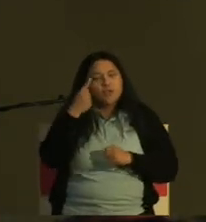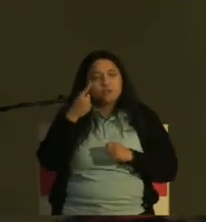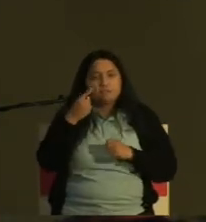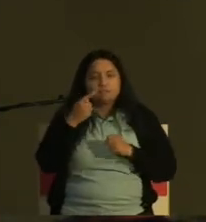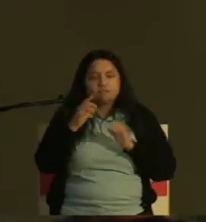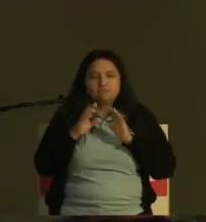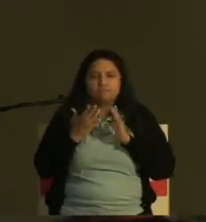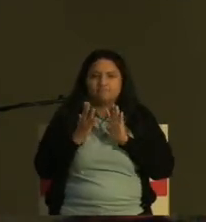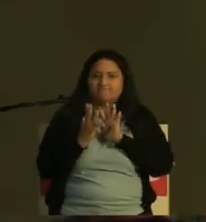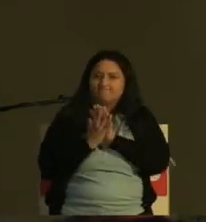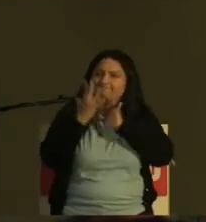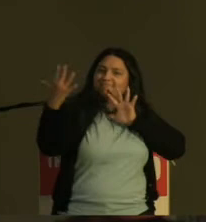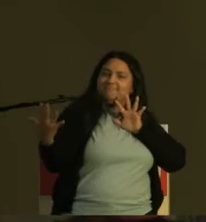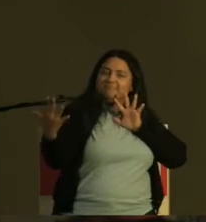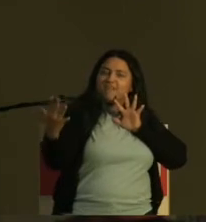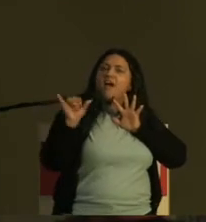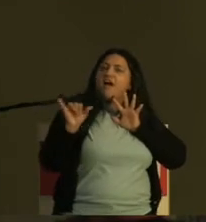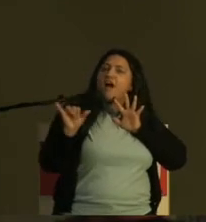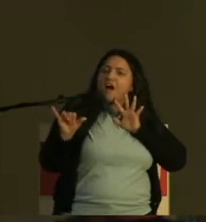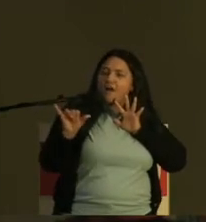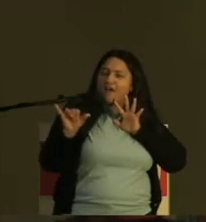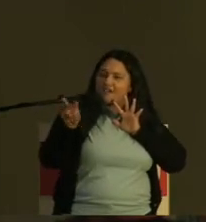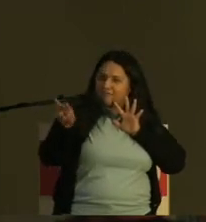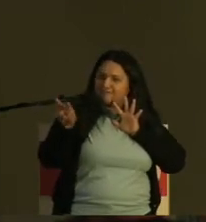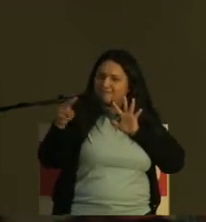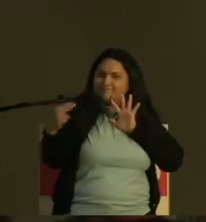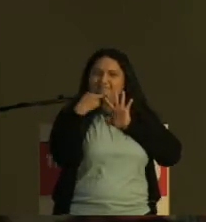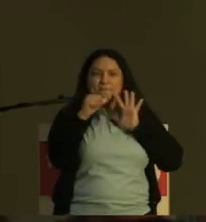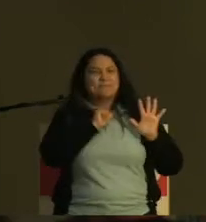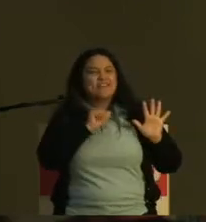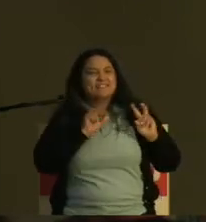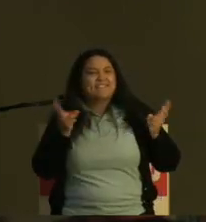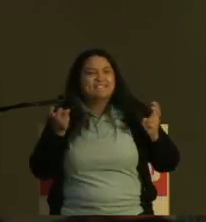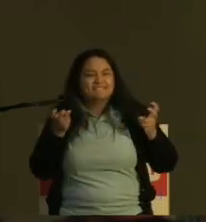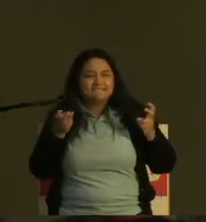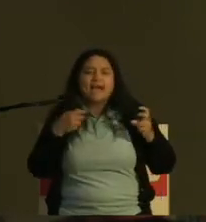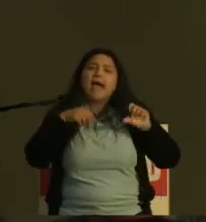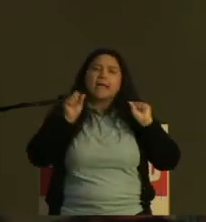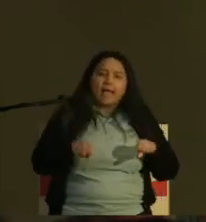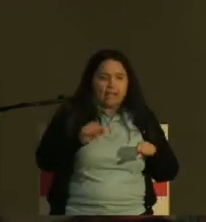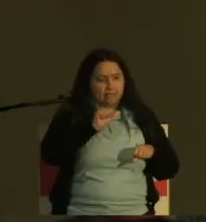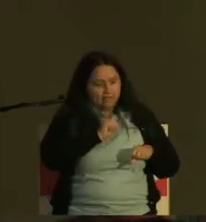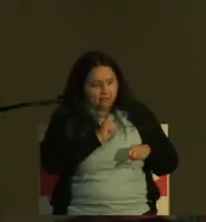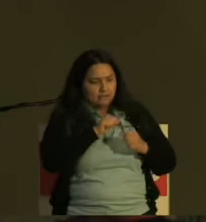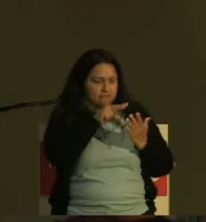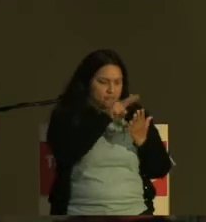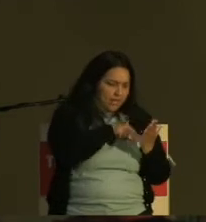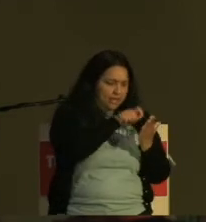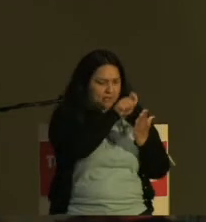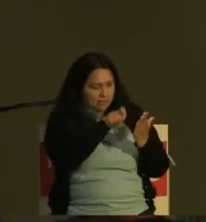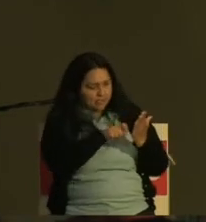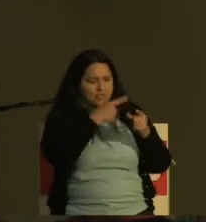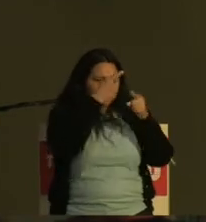para poderse leer a sí mismo. No, es como, no, o sea, sí, me puedo leer superficialmente, puedo corregir comas y puedo